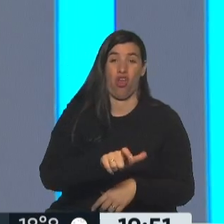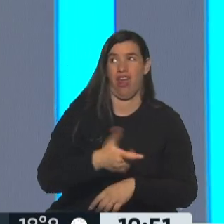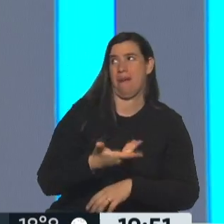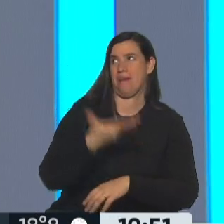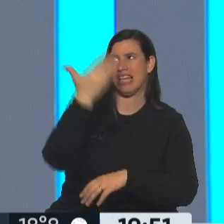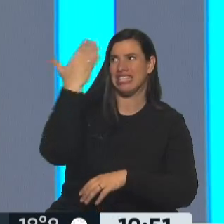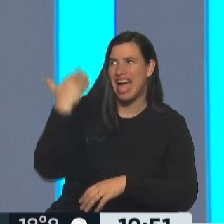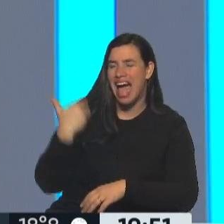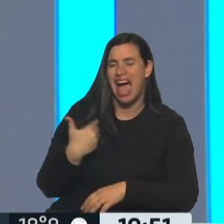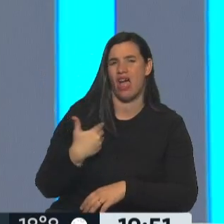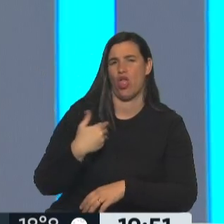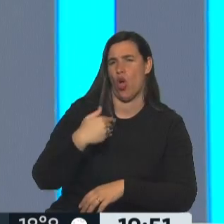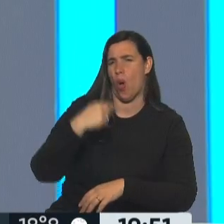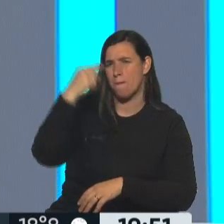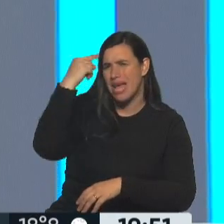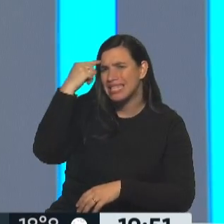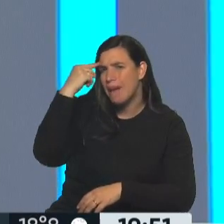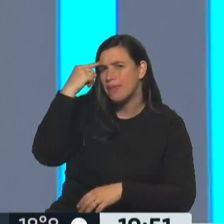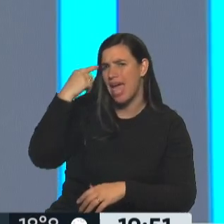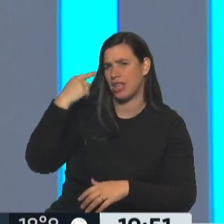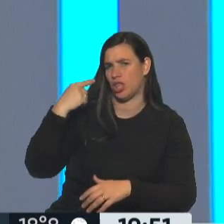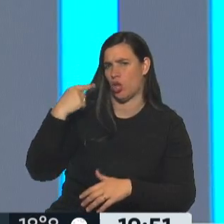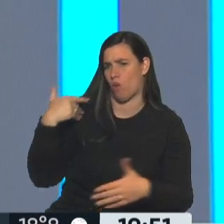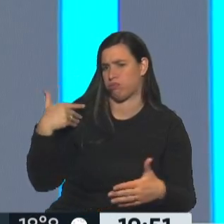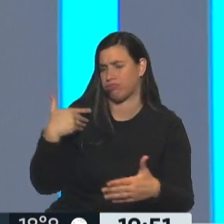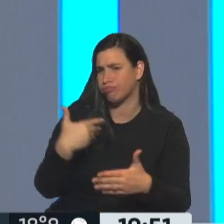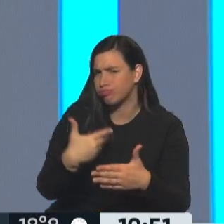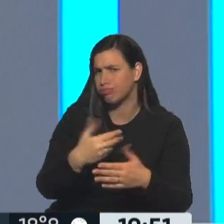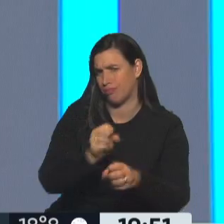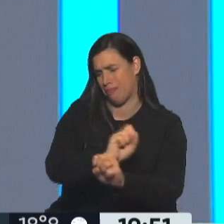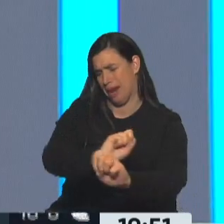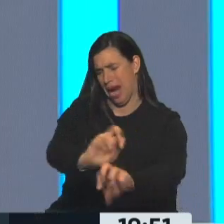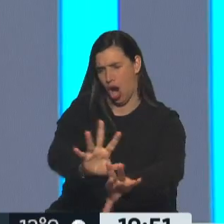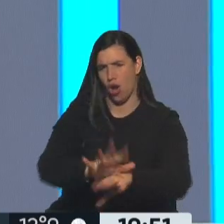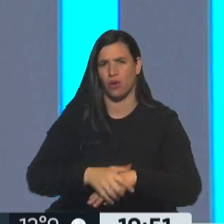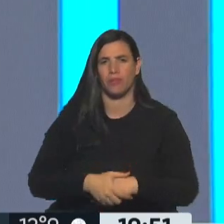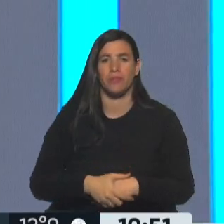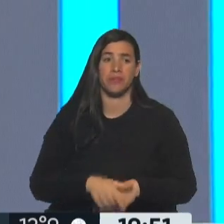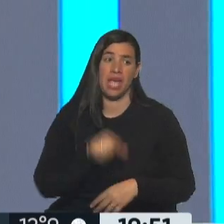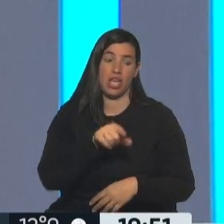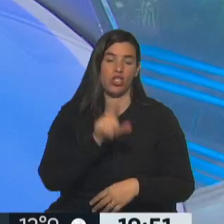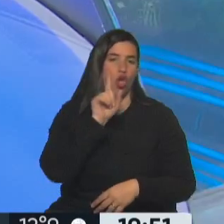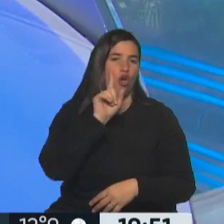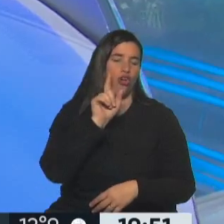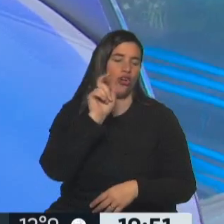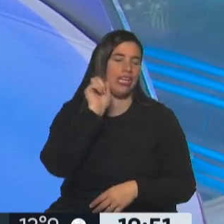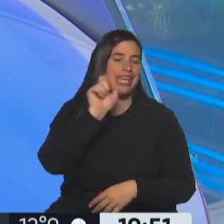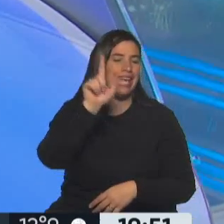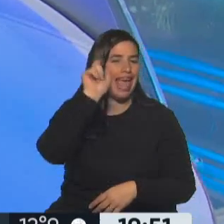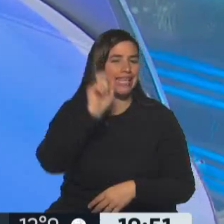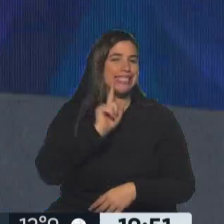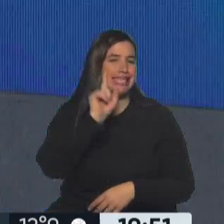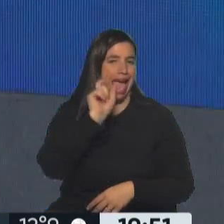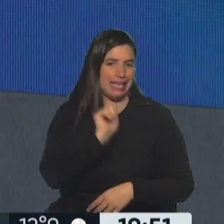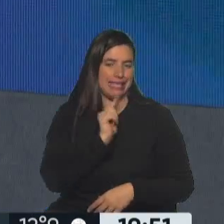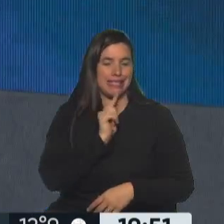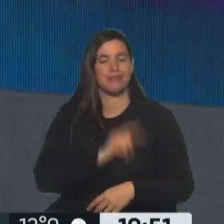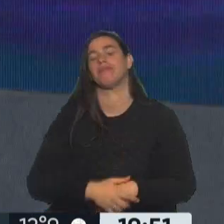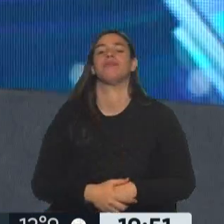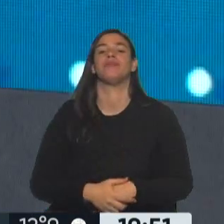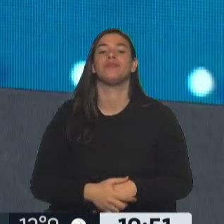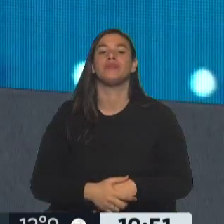y principal, destruir los sindicatos. En ese punto hace tándem con Fernando Iglesias, que es